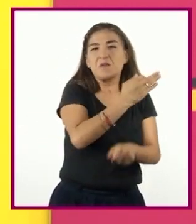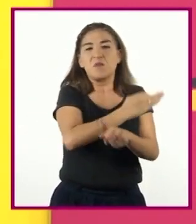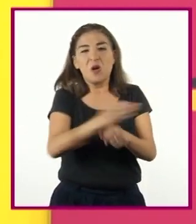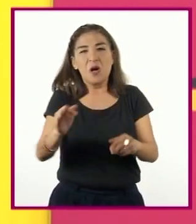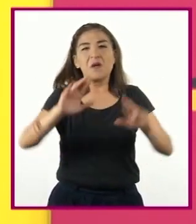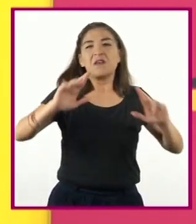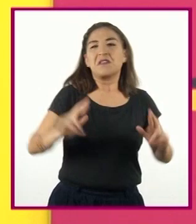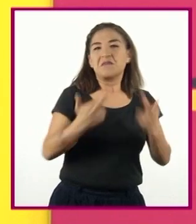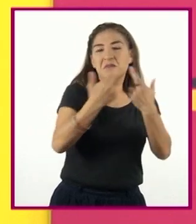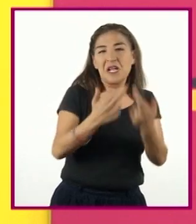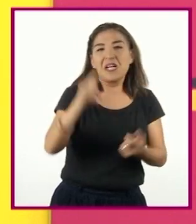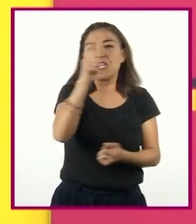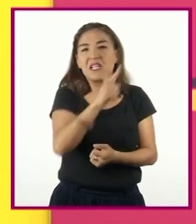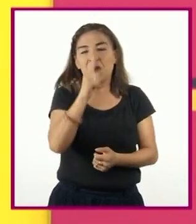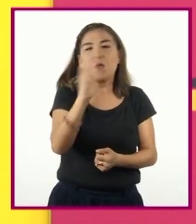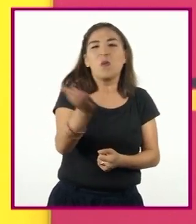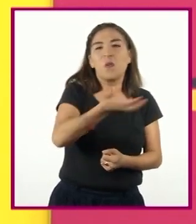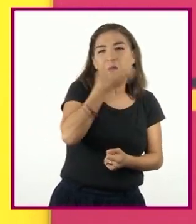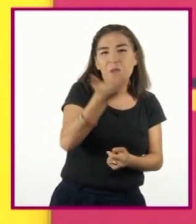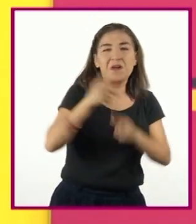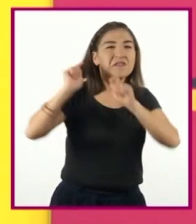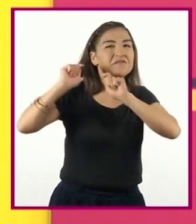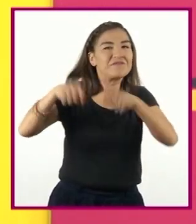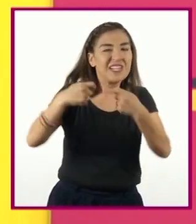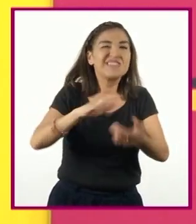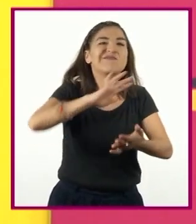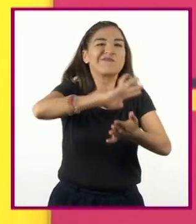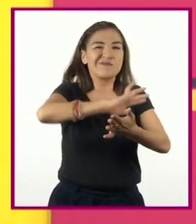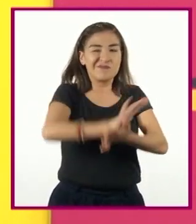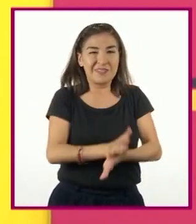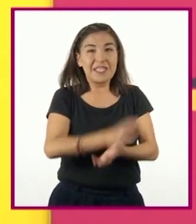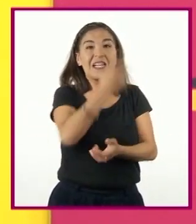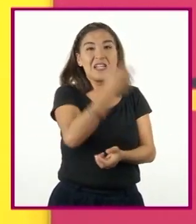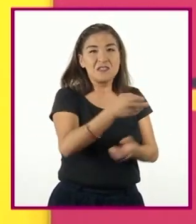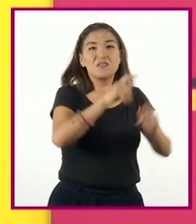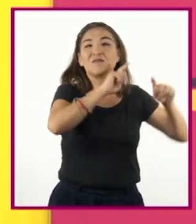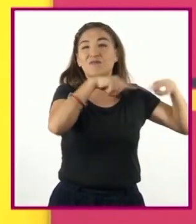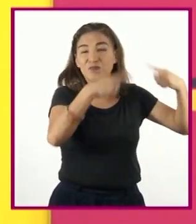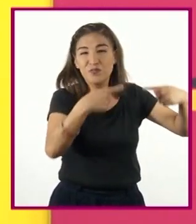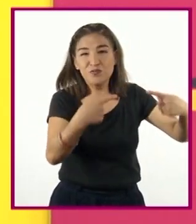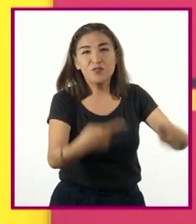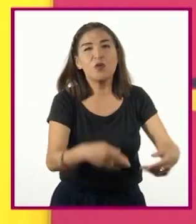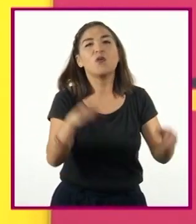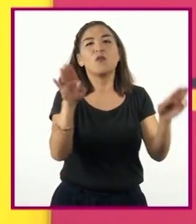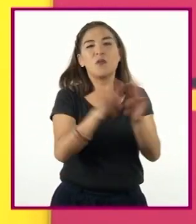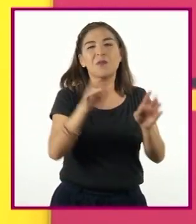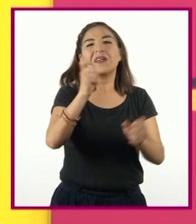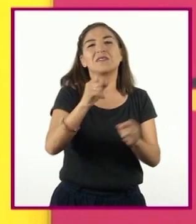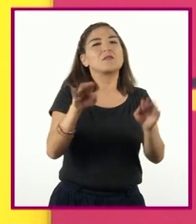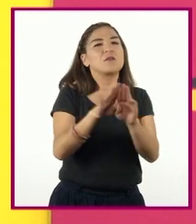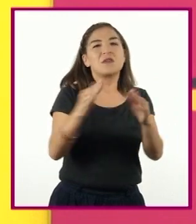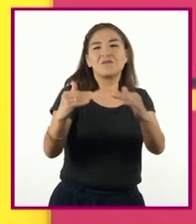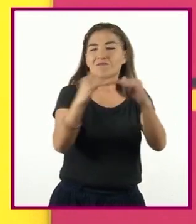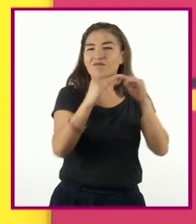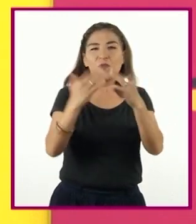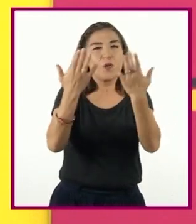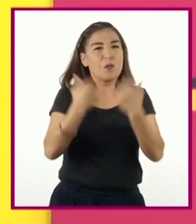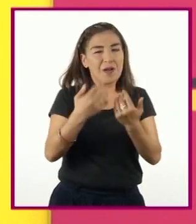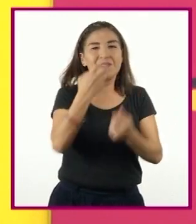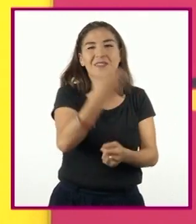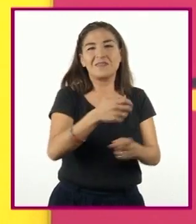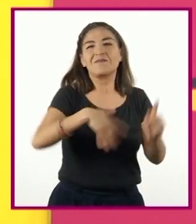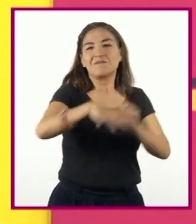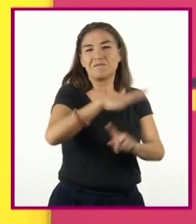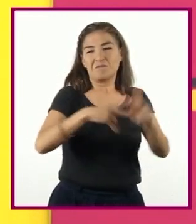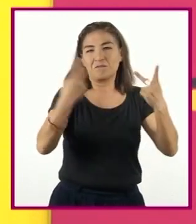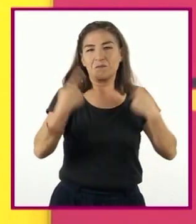étnico, lengua, costumbres o tradiciones, lo que ha venido generando un desarrollo desigual en estos sectores de la